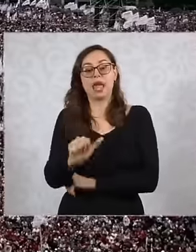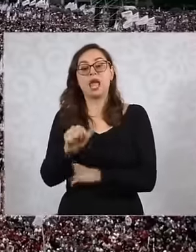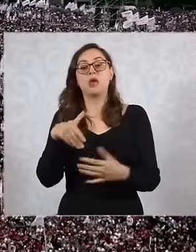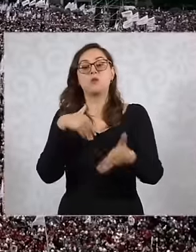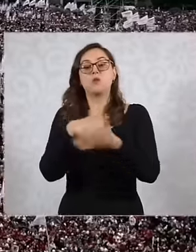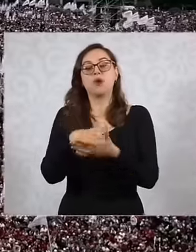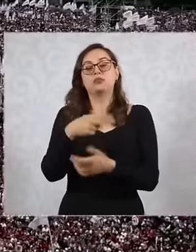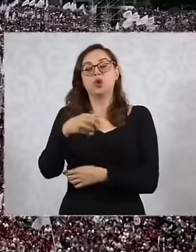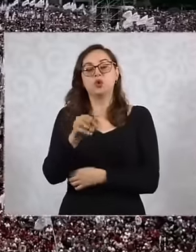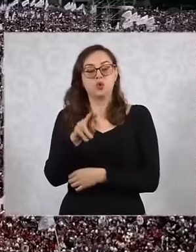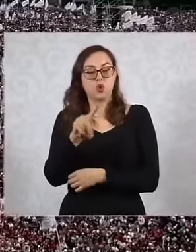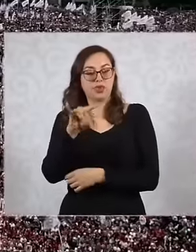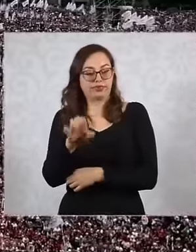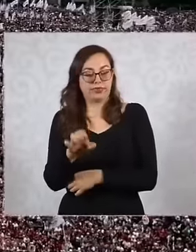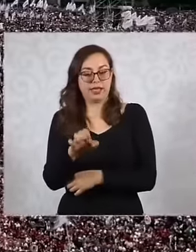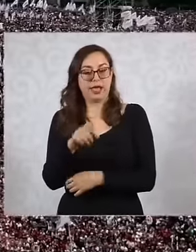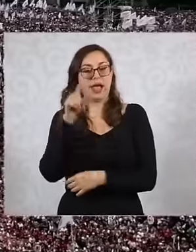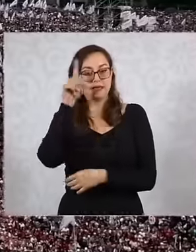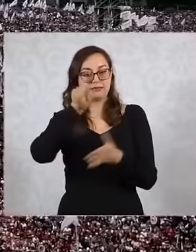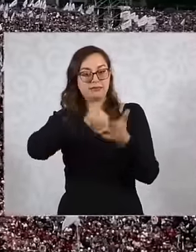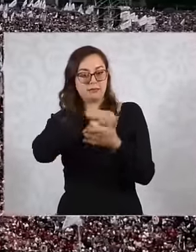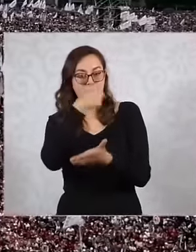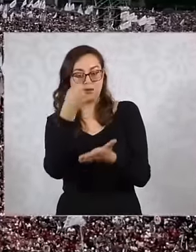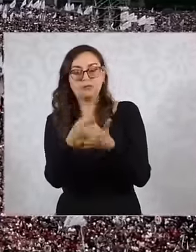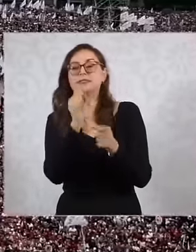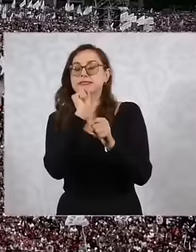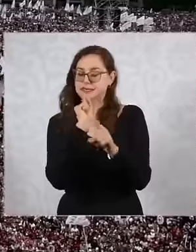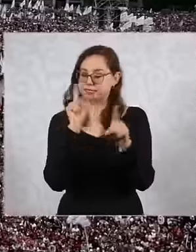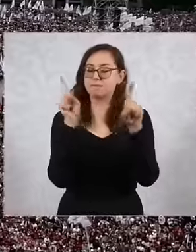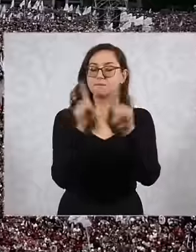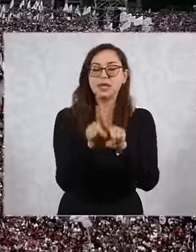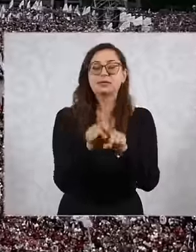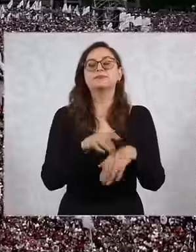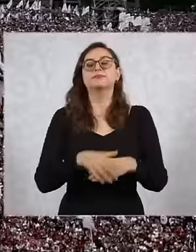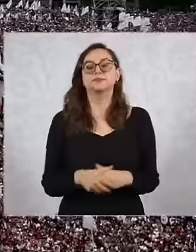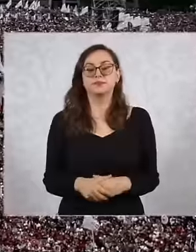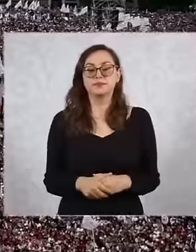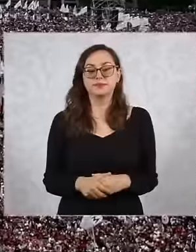y Puerto del Norte, Matamoros, Tamaulipas.